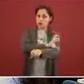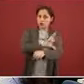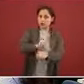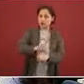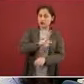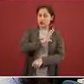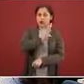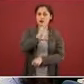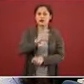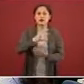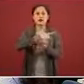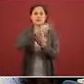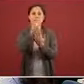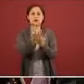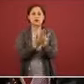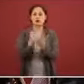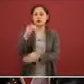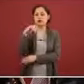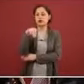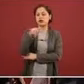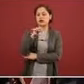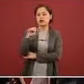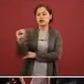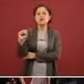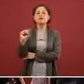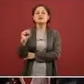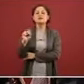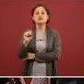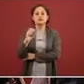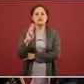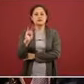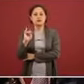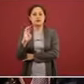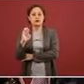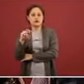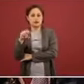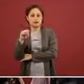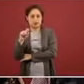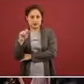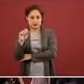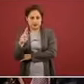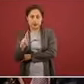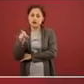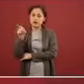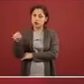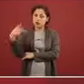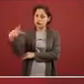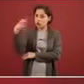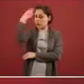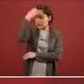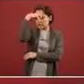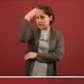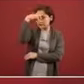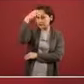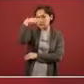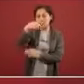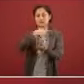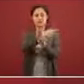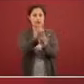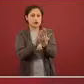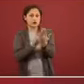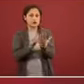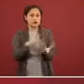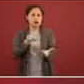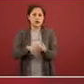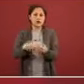del programa IMSS Bienestar y tiene una amplísima experiencia en este programa, lo ha coordinado por